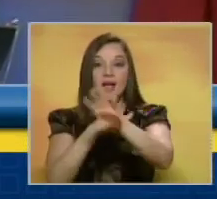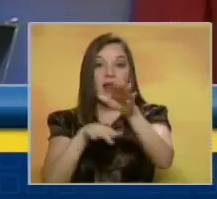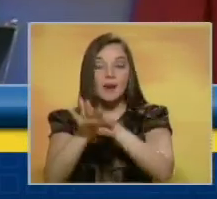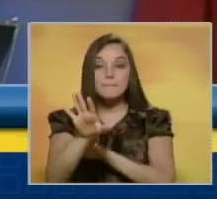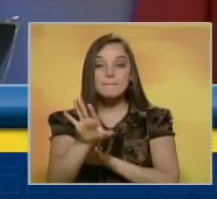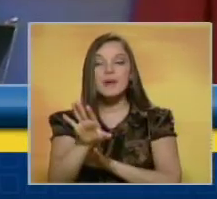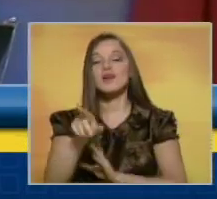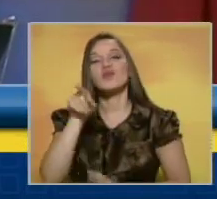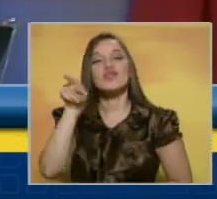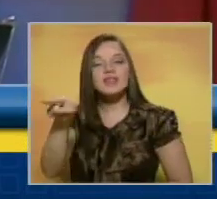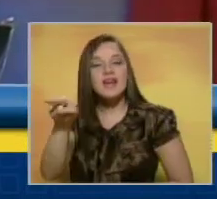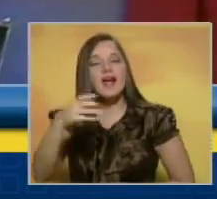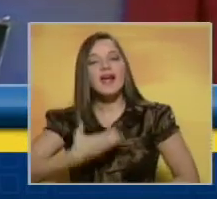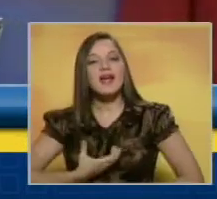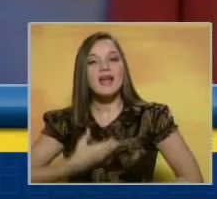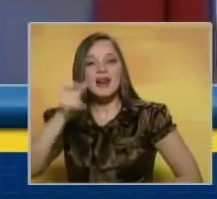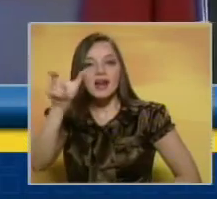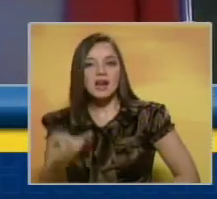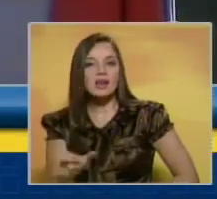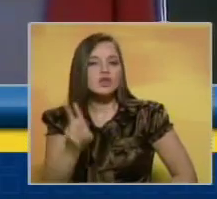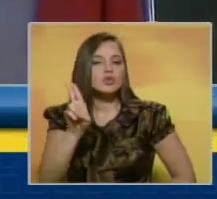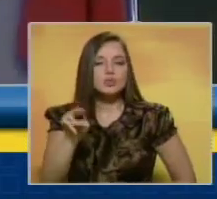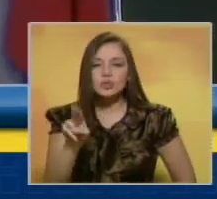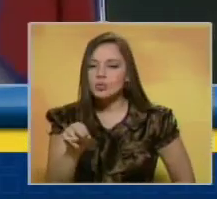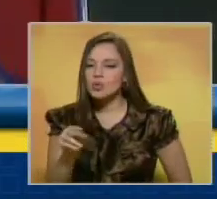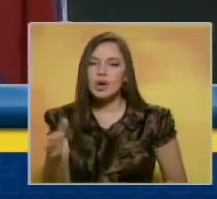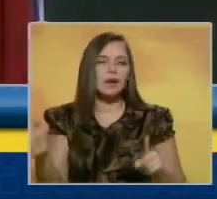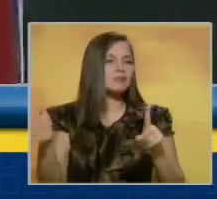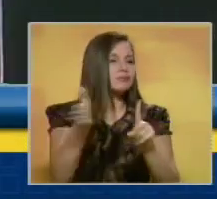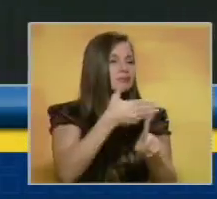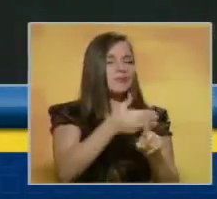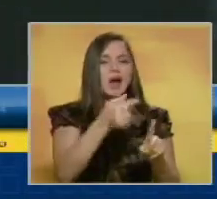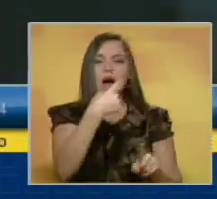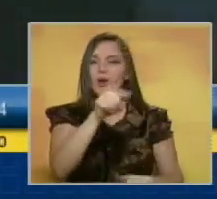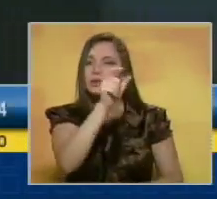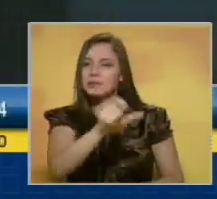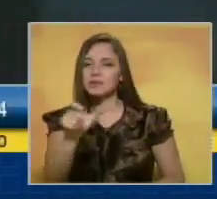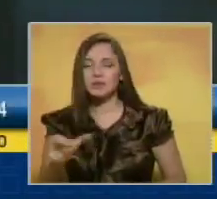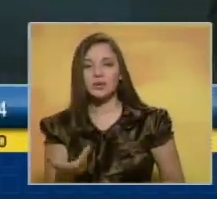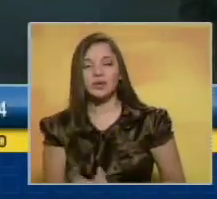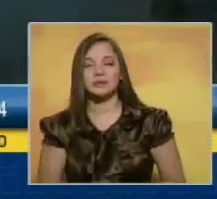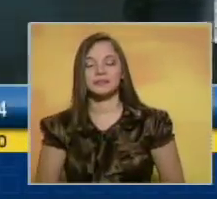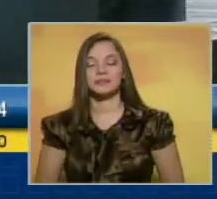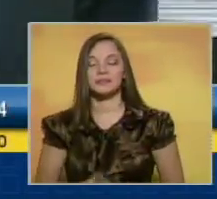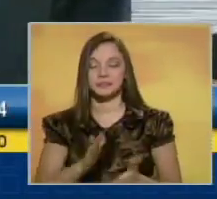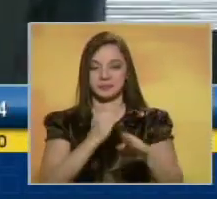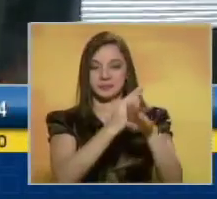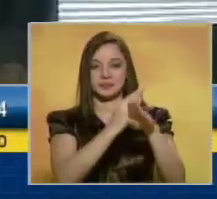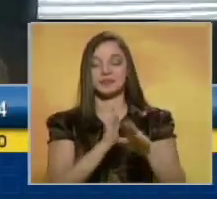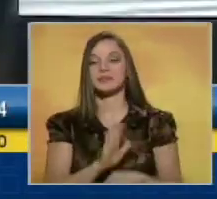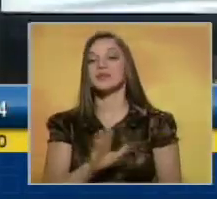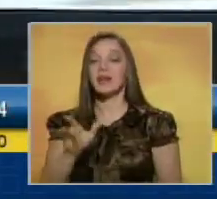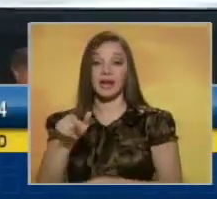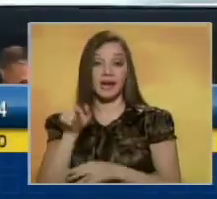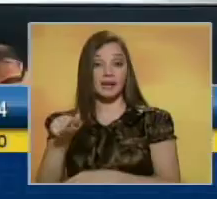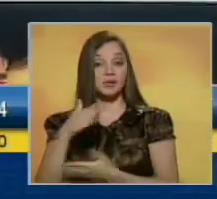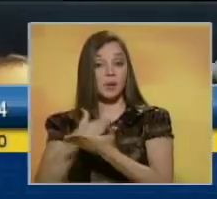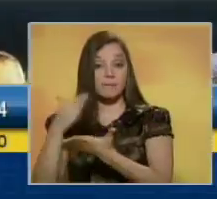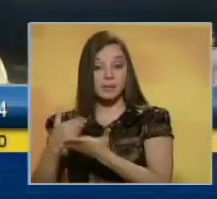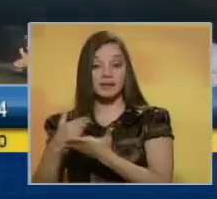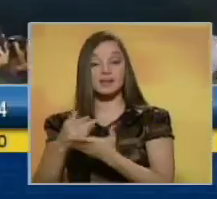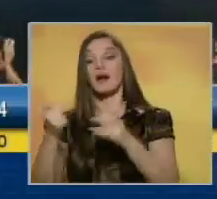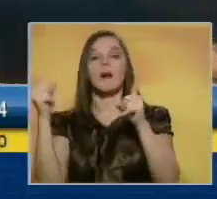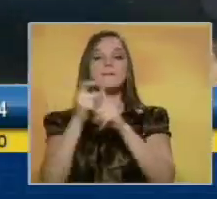jamás se cierran para golpear a otro. Bien, amigos, son parte de las declaraciones de Helen Fernández,